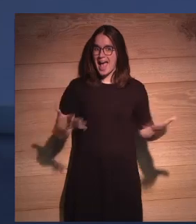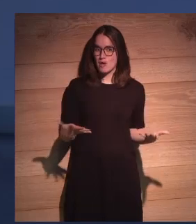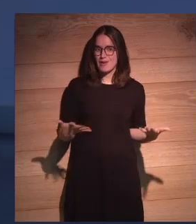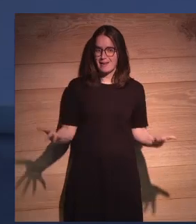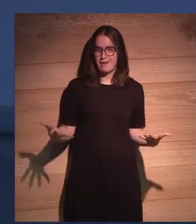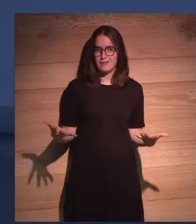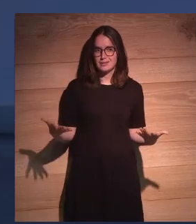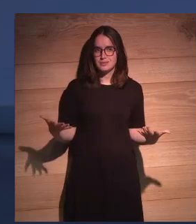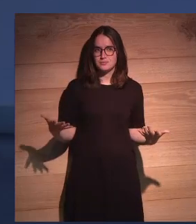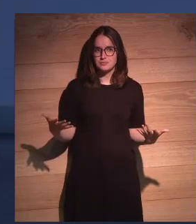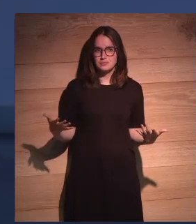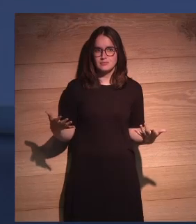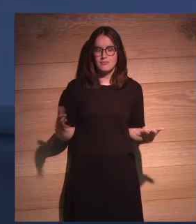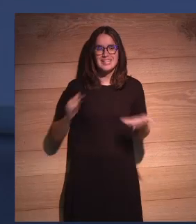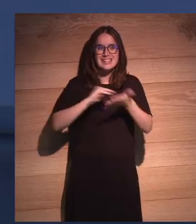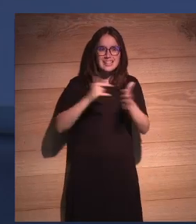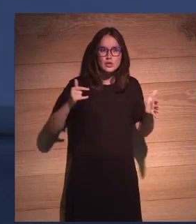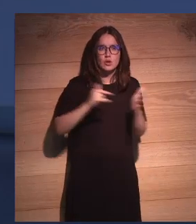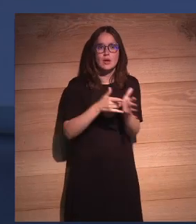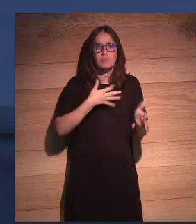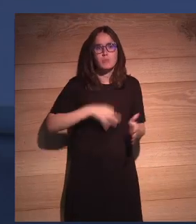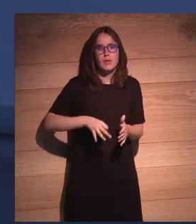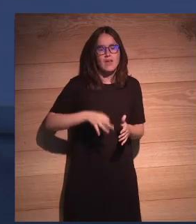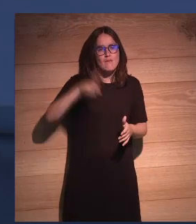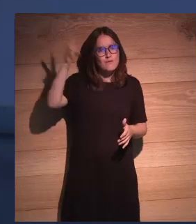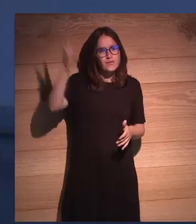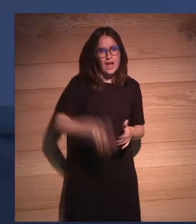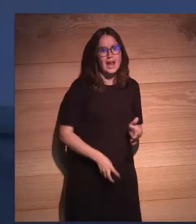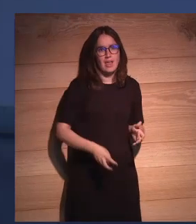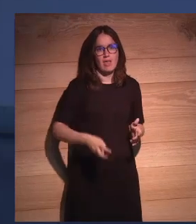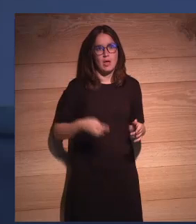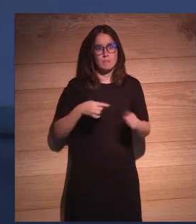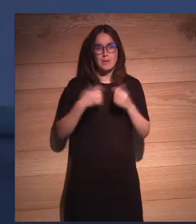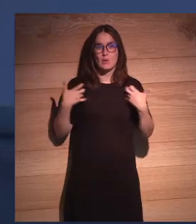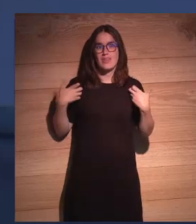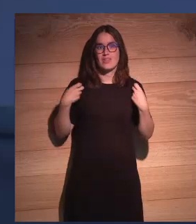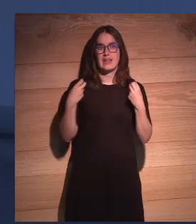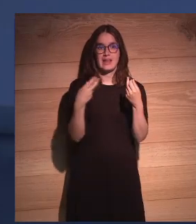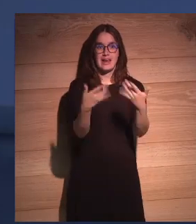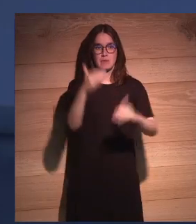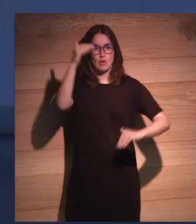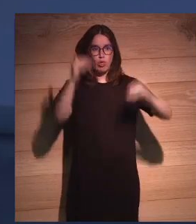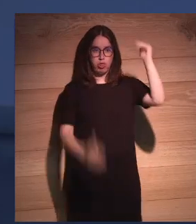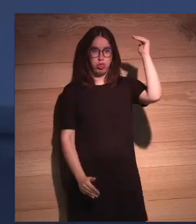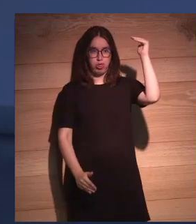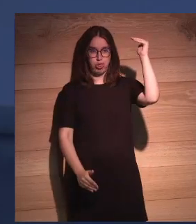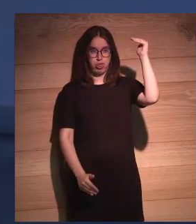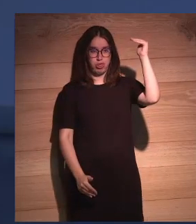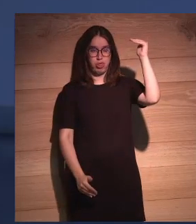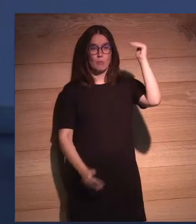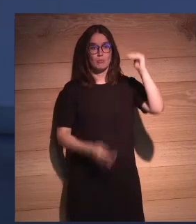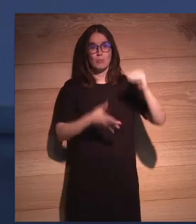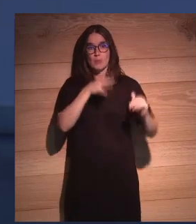que nunca la tecnología puede ser la causa de un aceleramiento de las desigualdades. Por eso nos